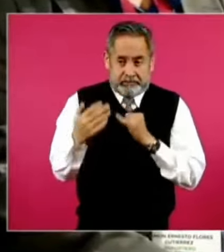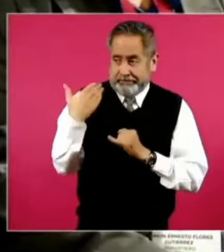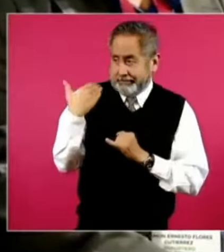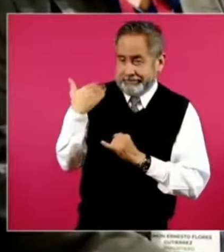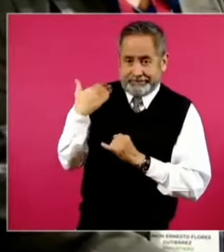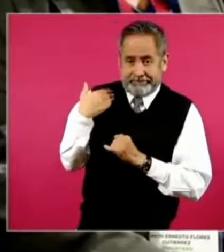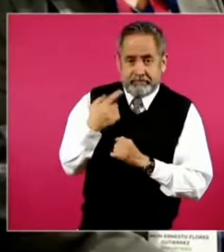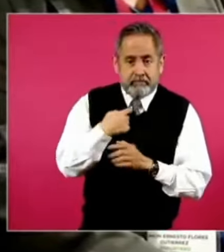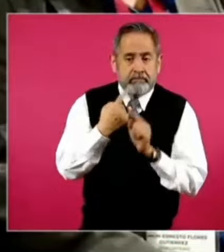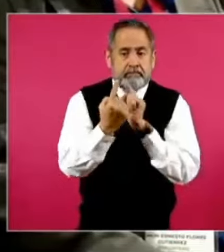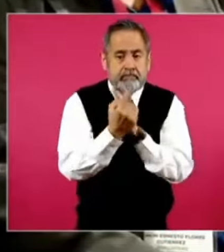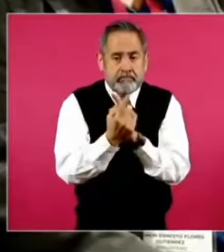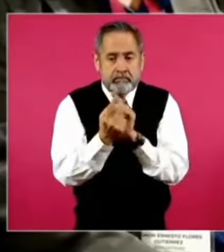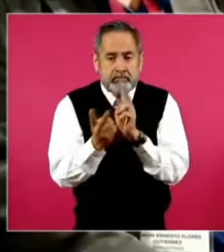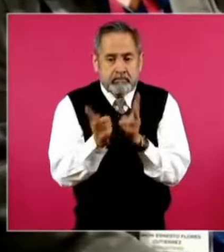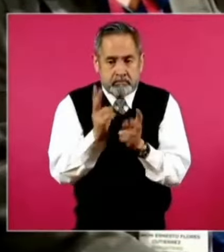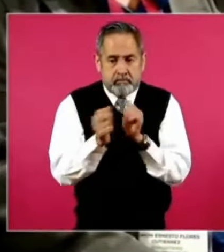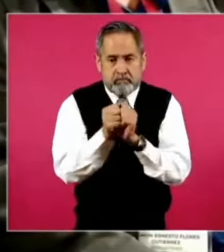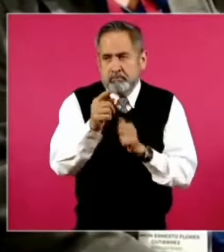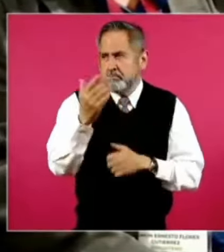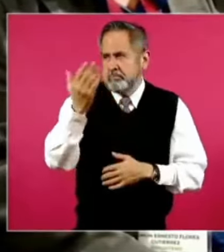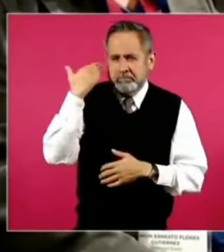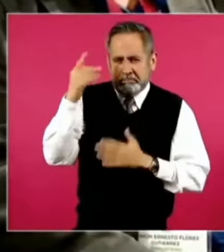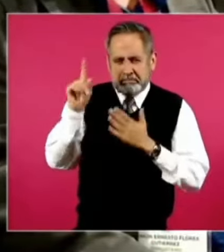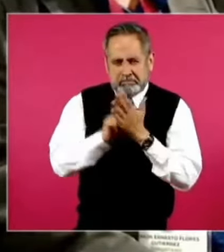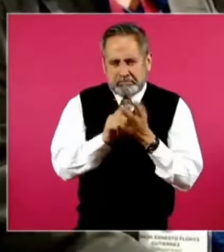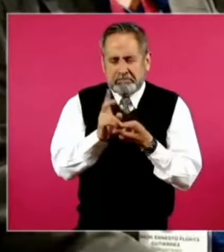en la mañanera hace unos meses,